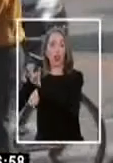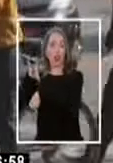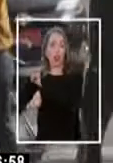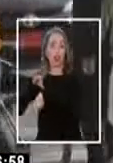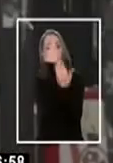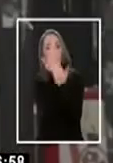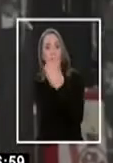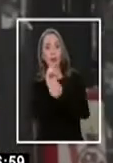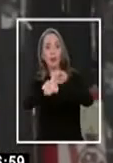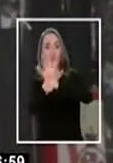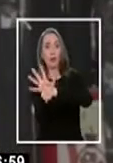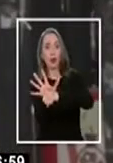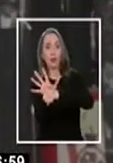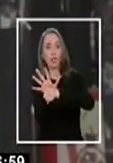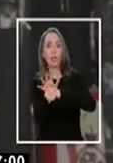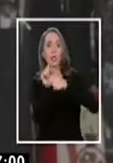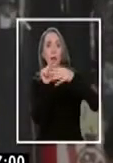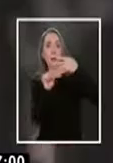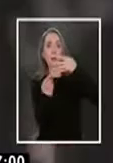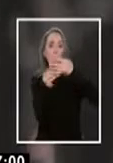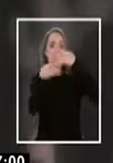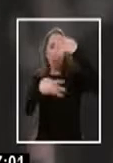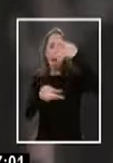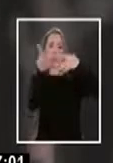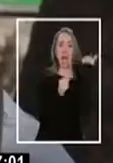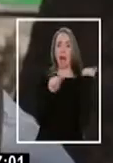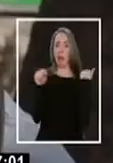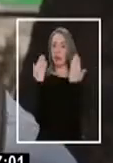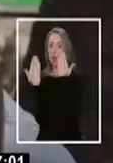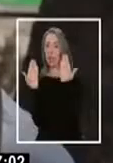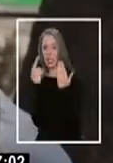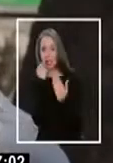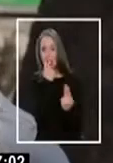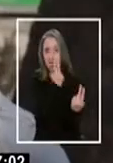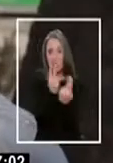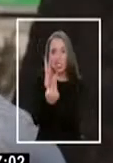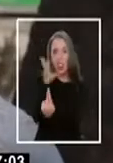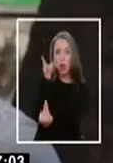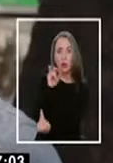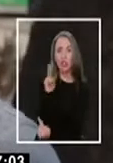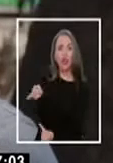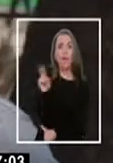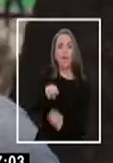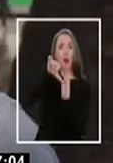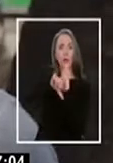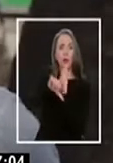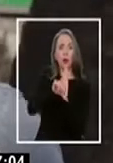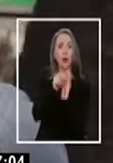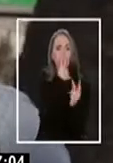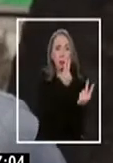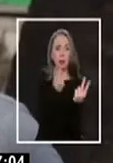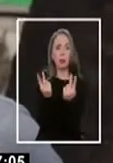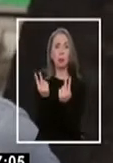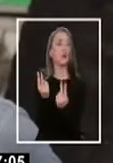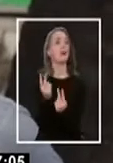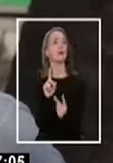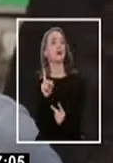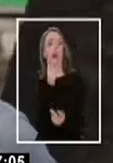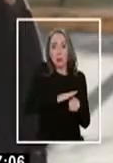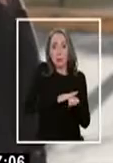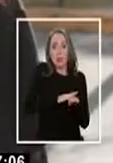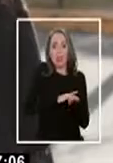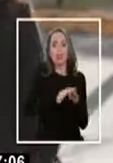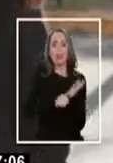Ministerio de Salud y que parece no dar resultados. Estábamos hablando recién de que se nota que como si no hubiera cuarentena, está la calle